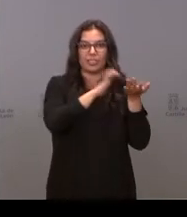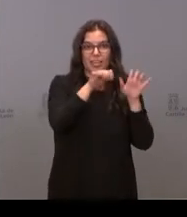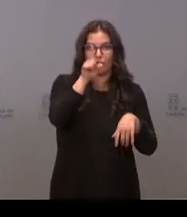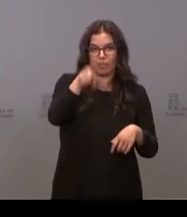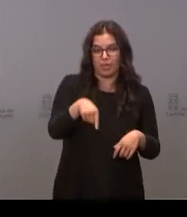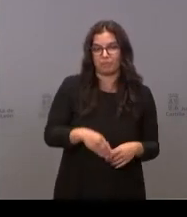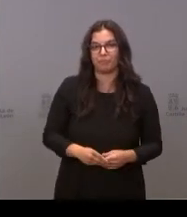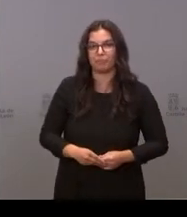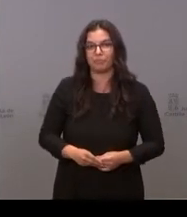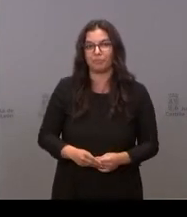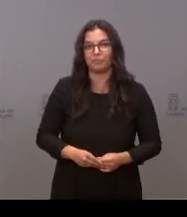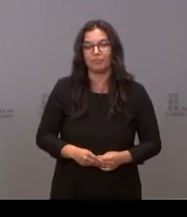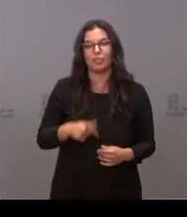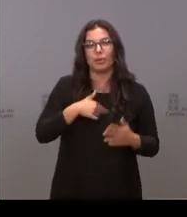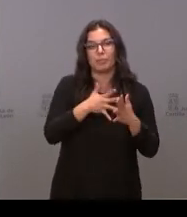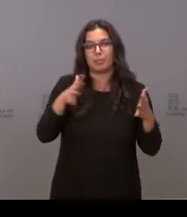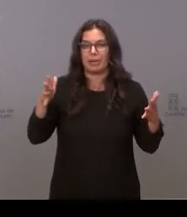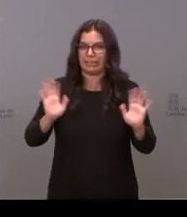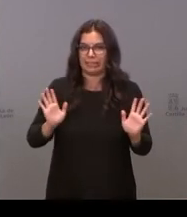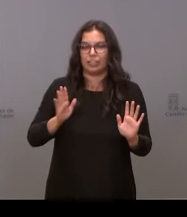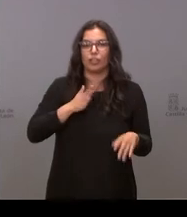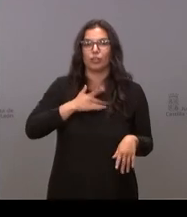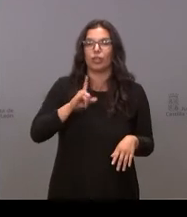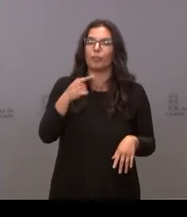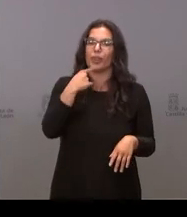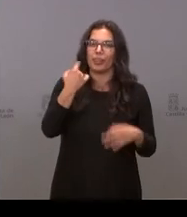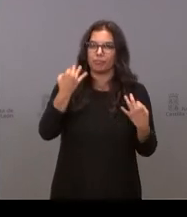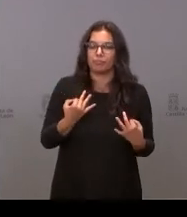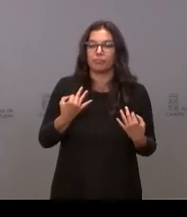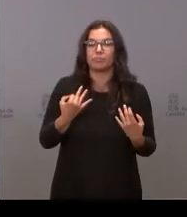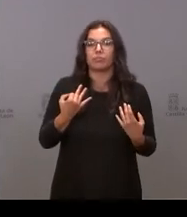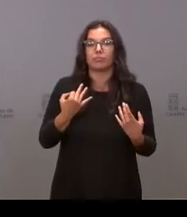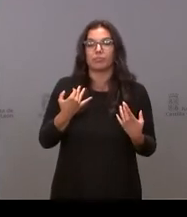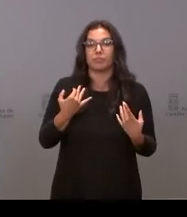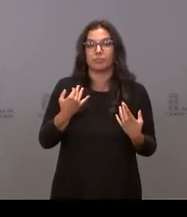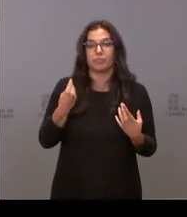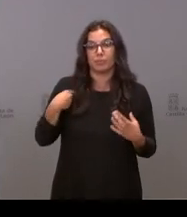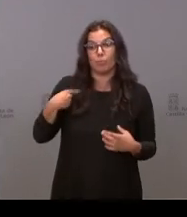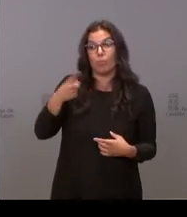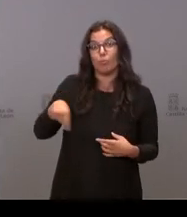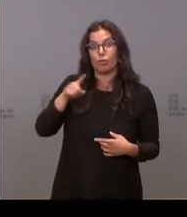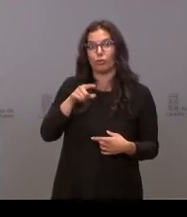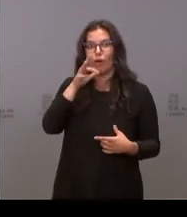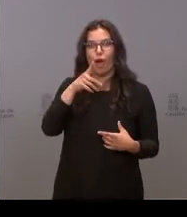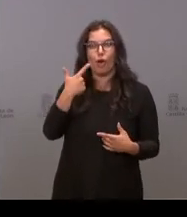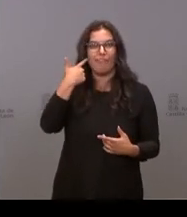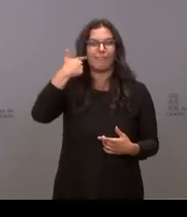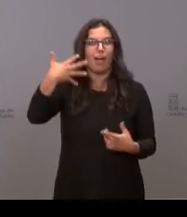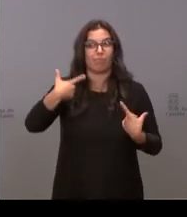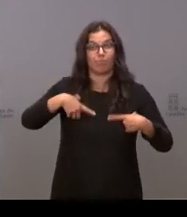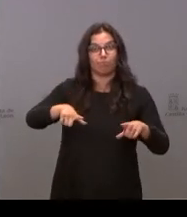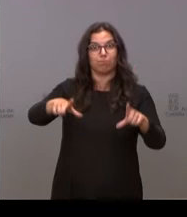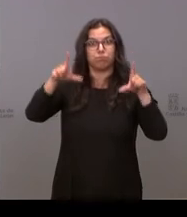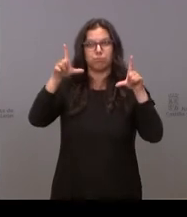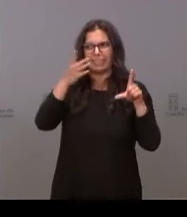quiero extenderme más, pero sí decir que el protagonismo que estáis teniendo en estos momentos dentro